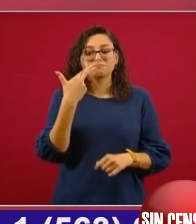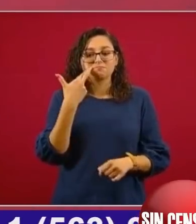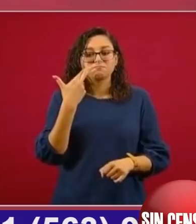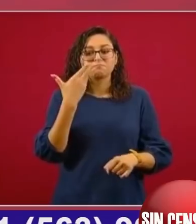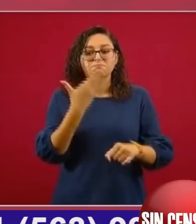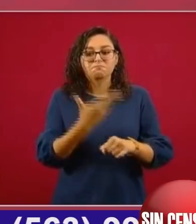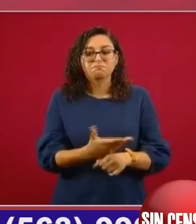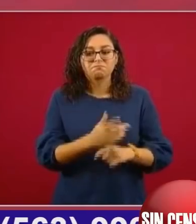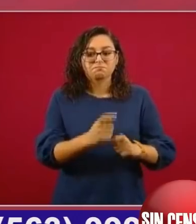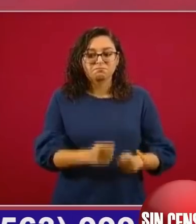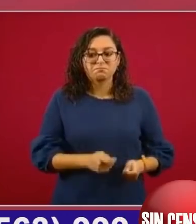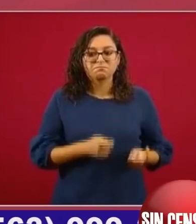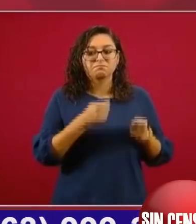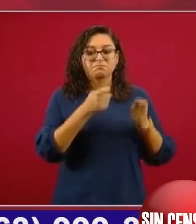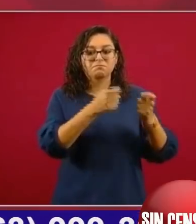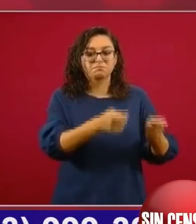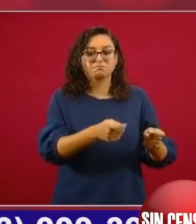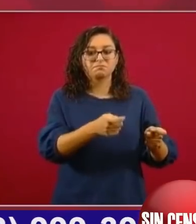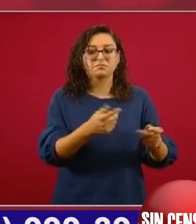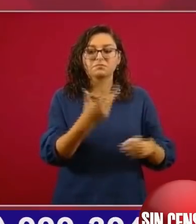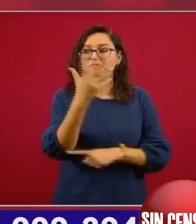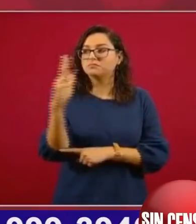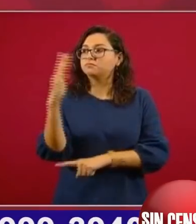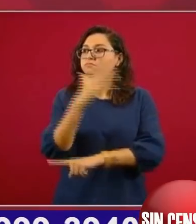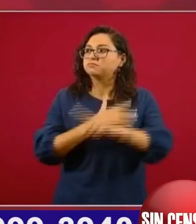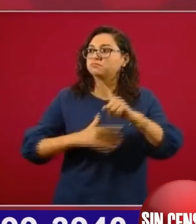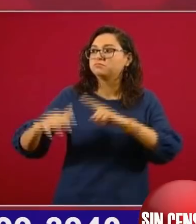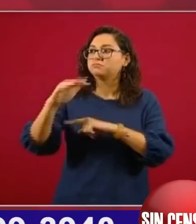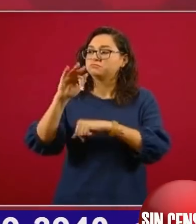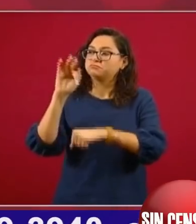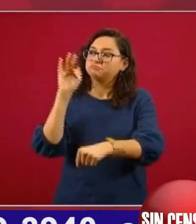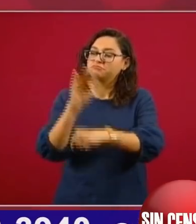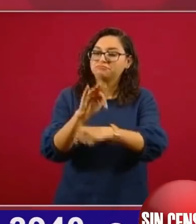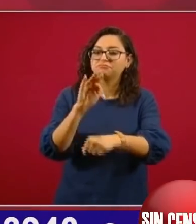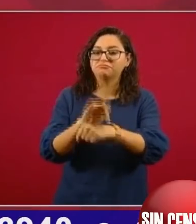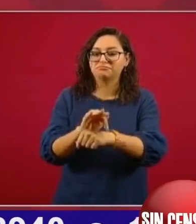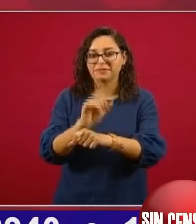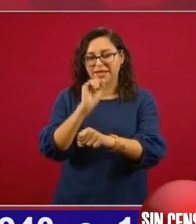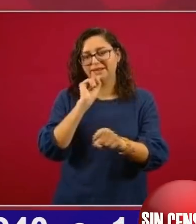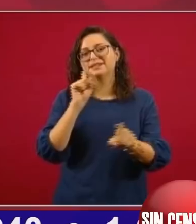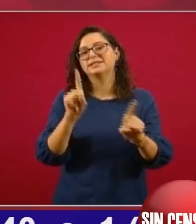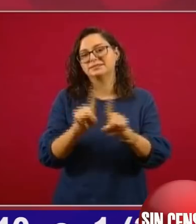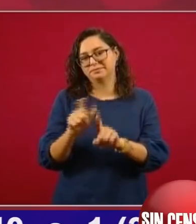encargadas de la defensa del medio ambiente, también.